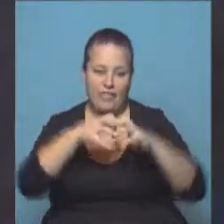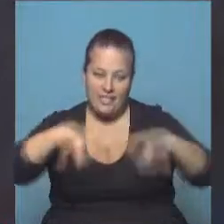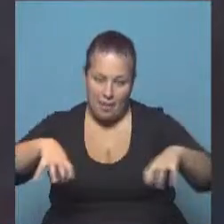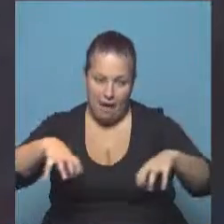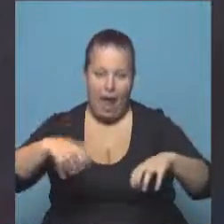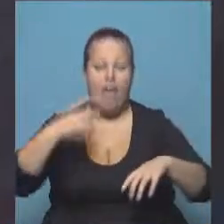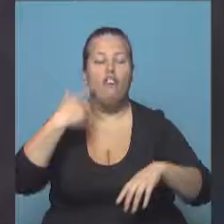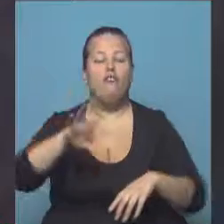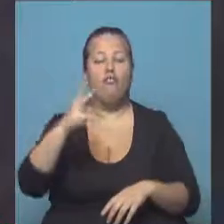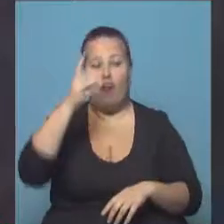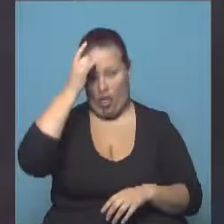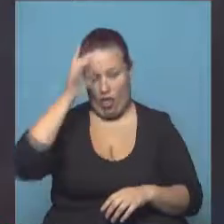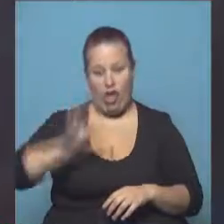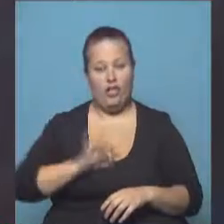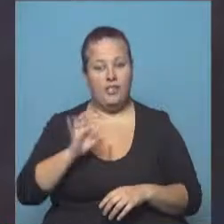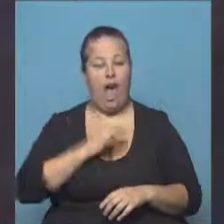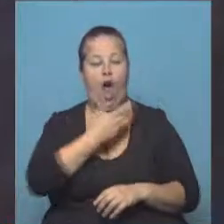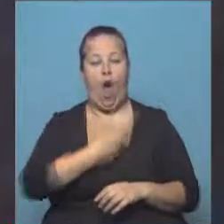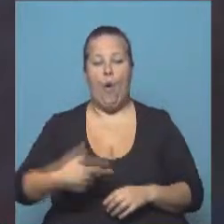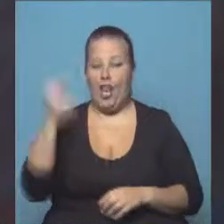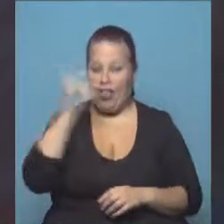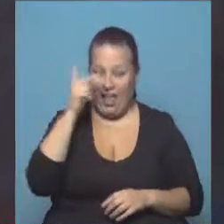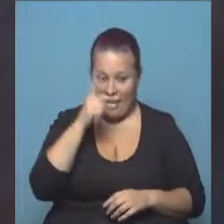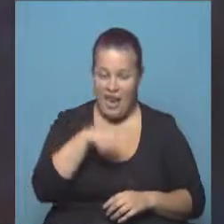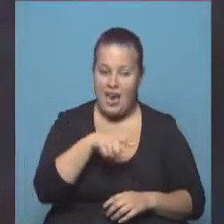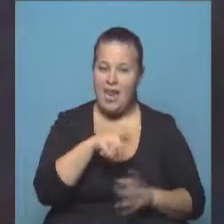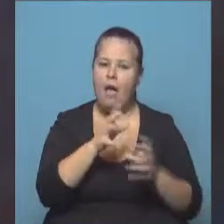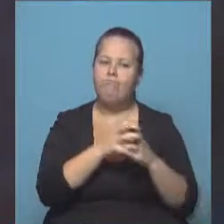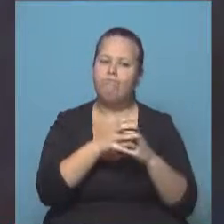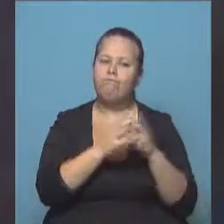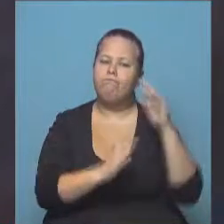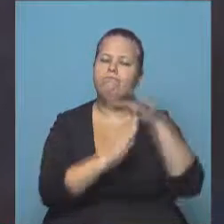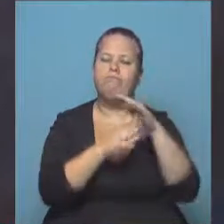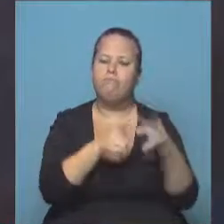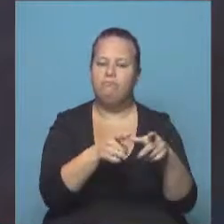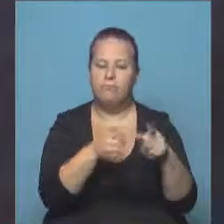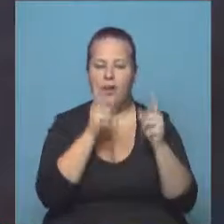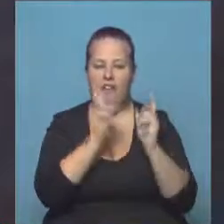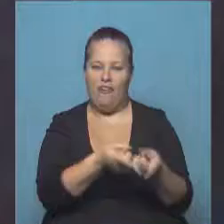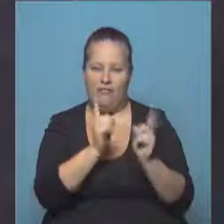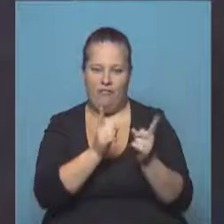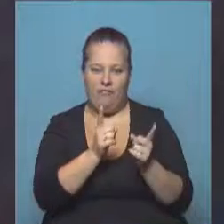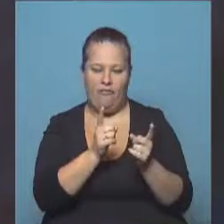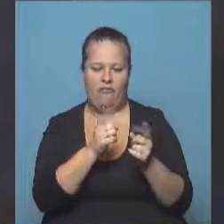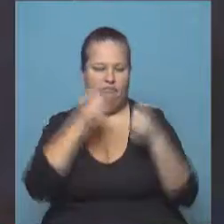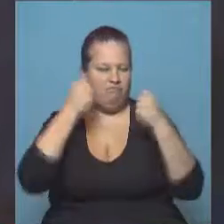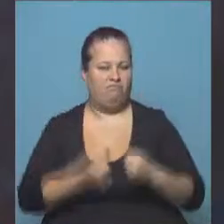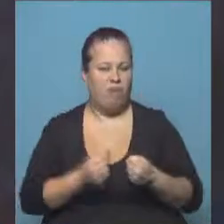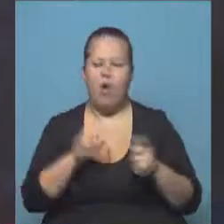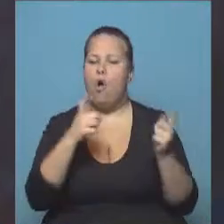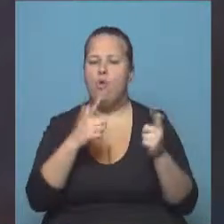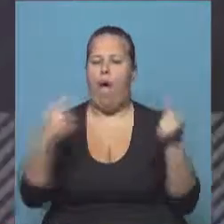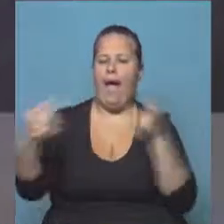grieta durante los 12 años de gobierno kirchnerista tuvo como eje el sostenimiento de una convicción, que no